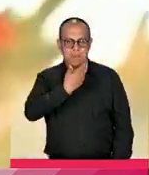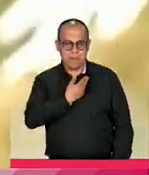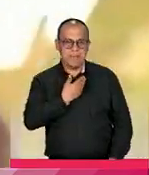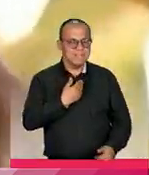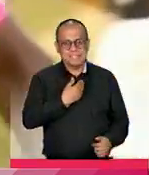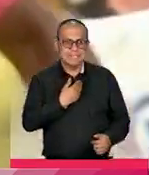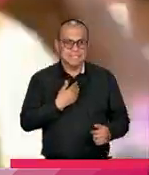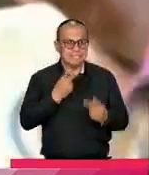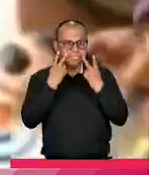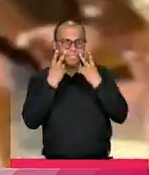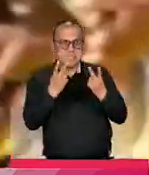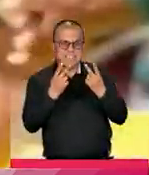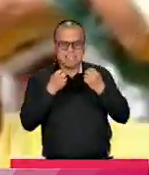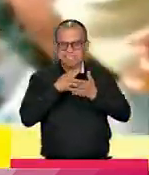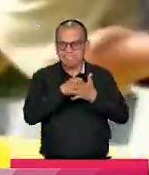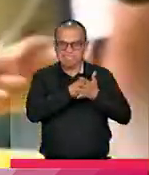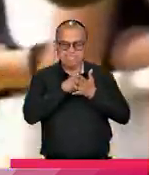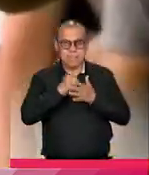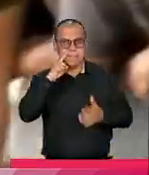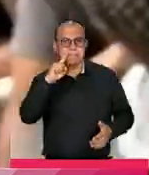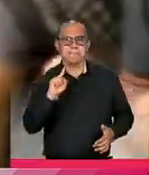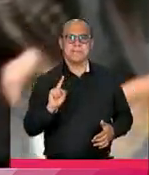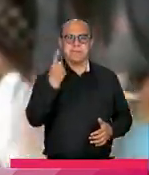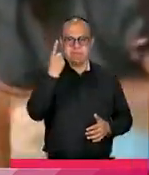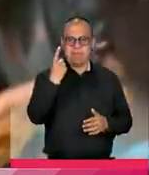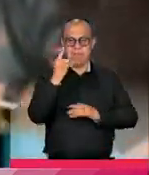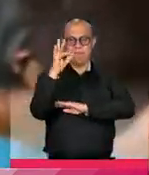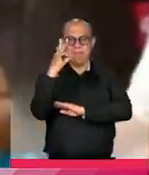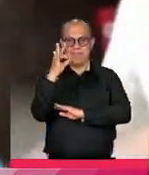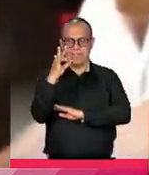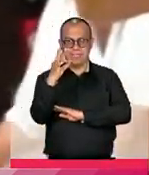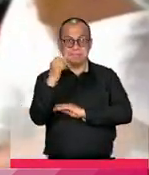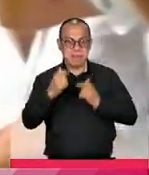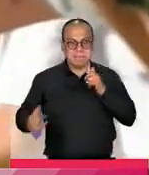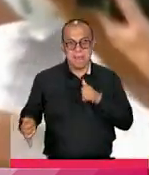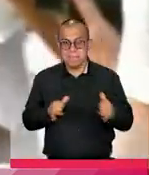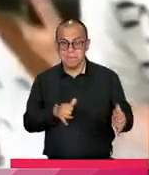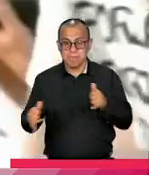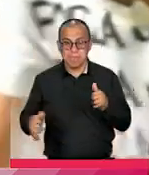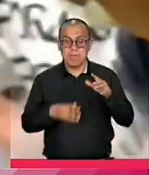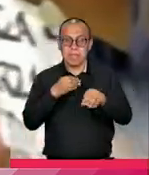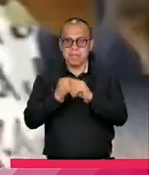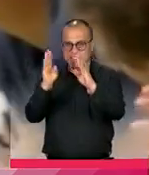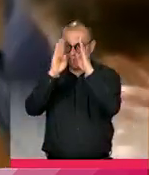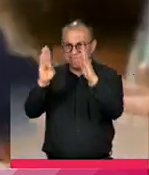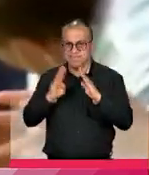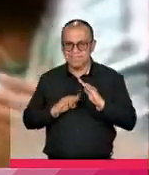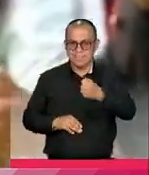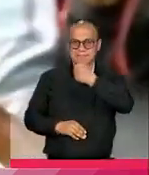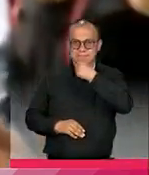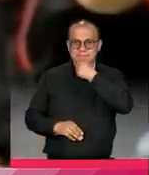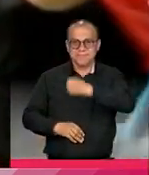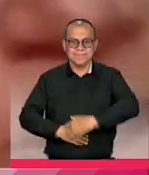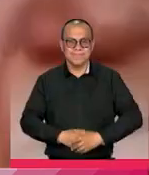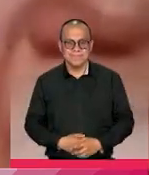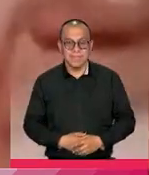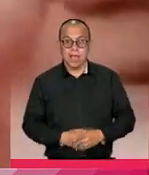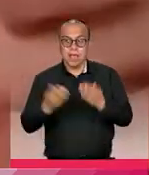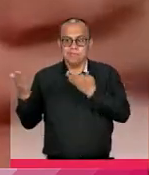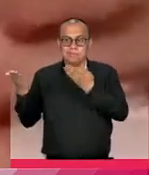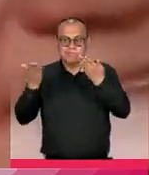hicieron de todo para ver a su hijo ganar su primera etapa en el Tour, así como para atender a Noticias Capital. Vine y traje el